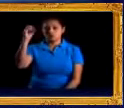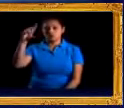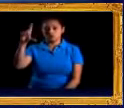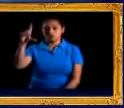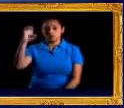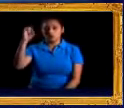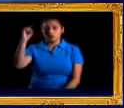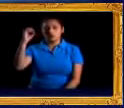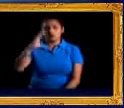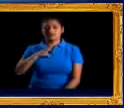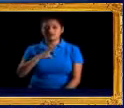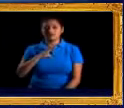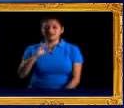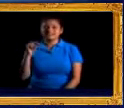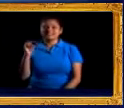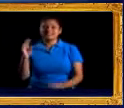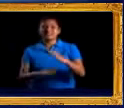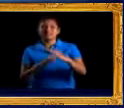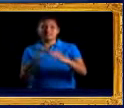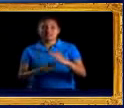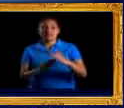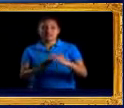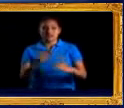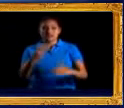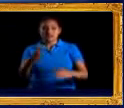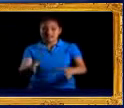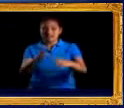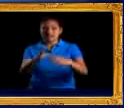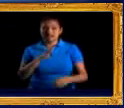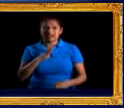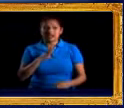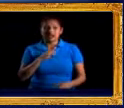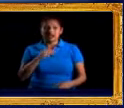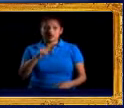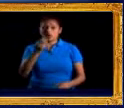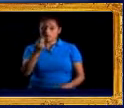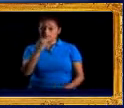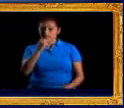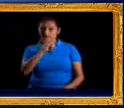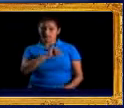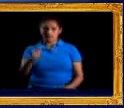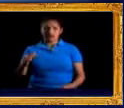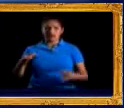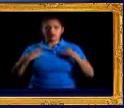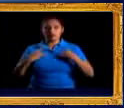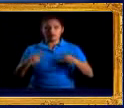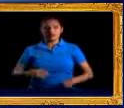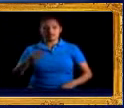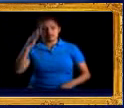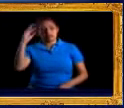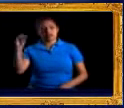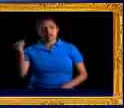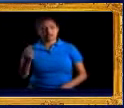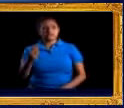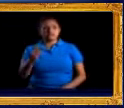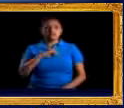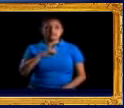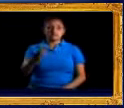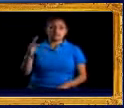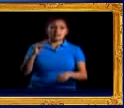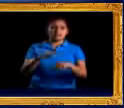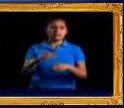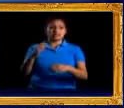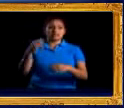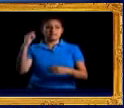comida, la adquisición de agua, y la humanidad sabrá que será más importante alimentarse